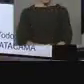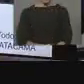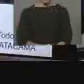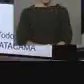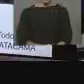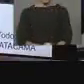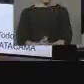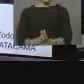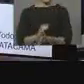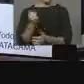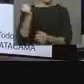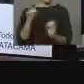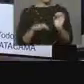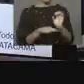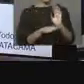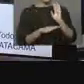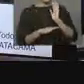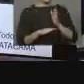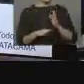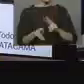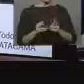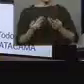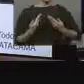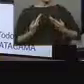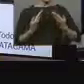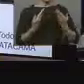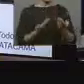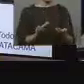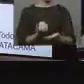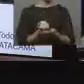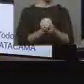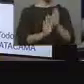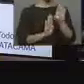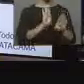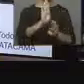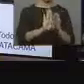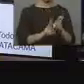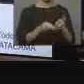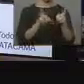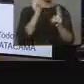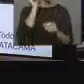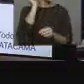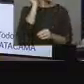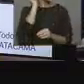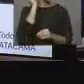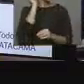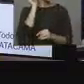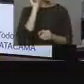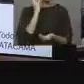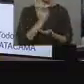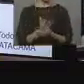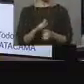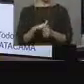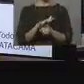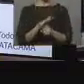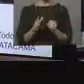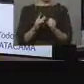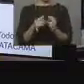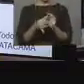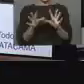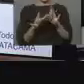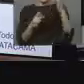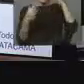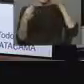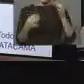en que todo el poder del Estado debe desplegarse en pos del amparo y resguardo de los derechos de una mujer situada en una posición extrema y que